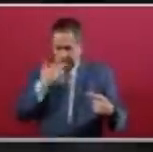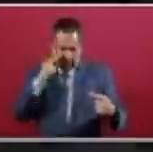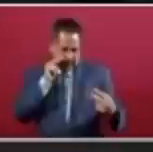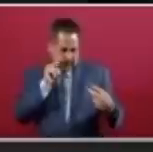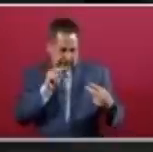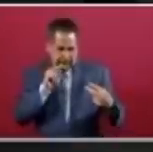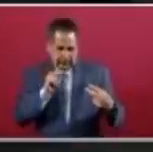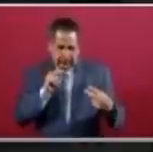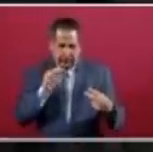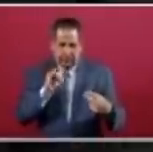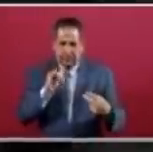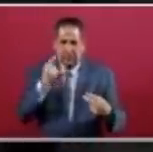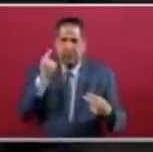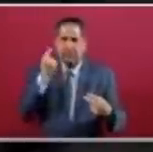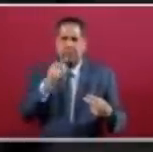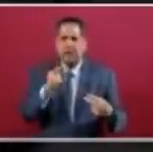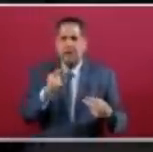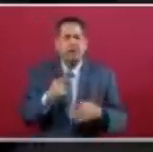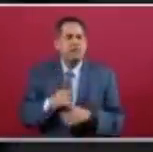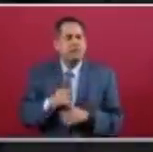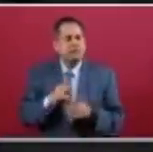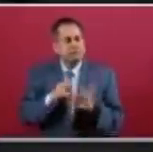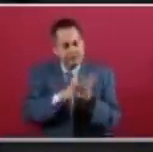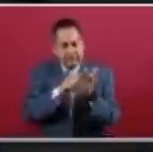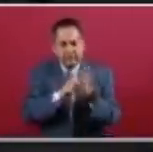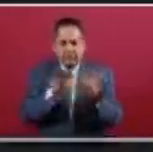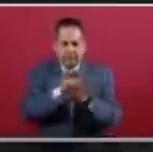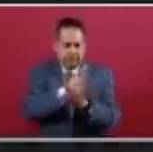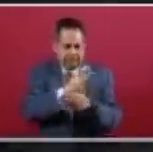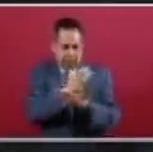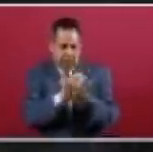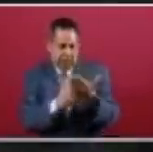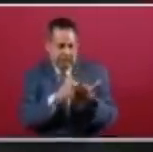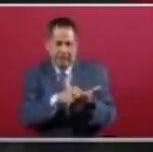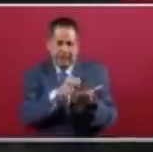para que esto se corrija